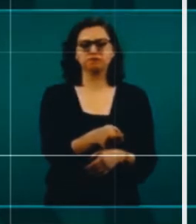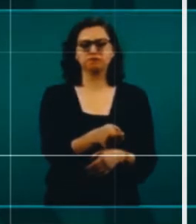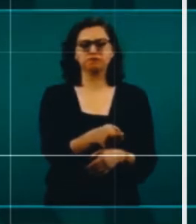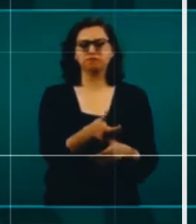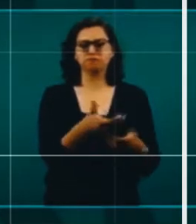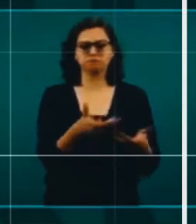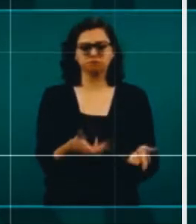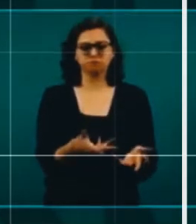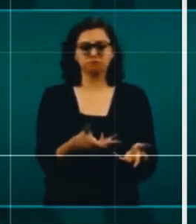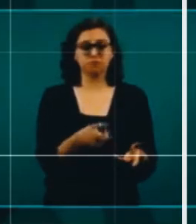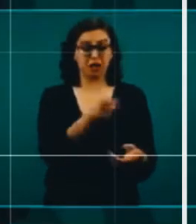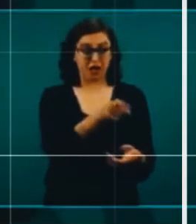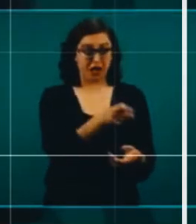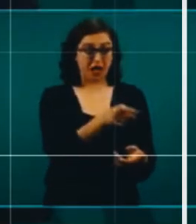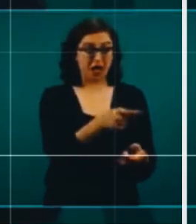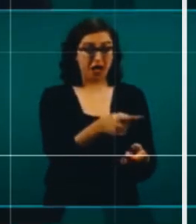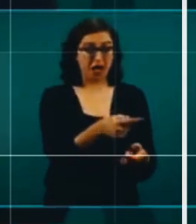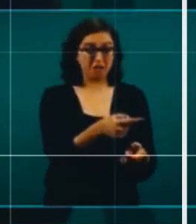a fuego